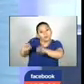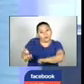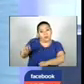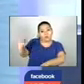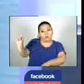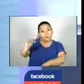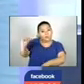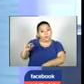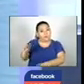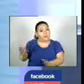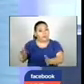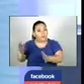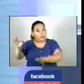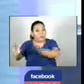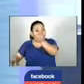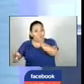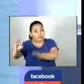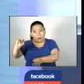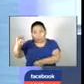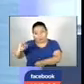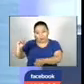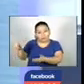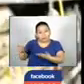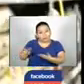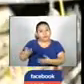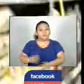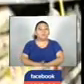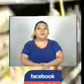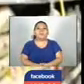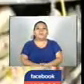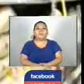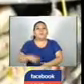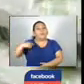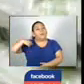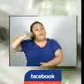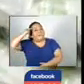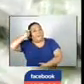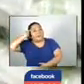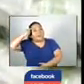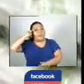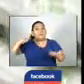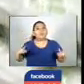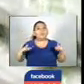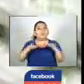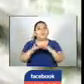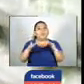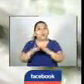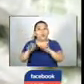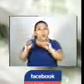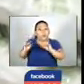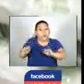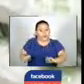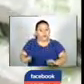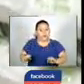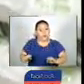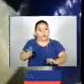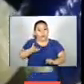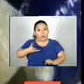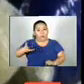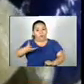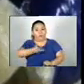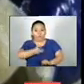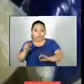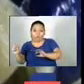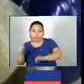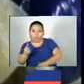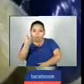otorgamiento por parte de un juzgado de lo contencioso administrativo. Estamos considerando el tema de que nos brinden nosotros la figura